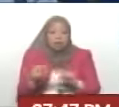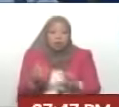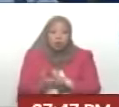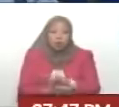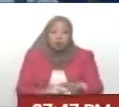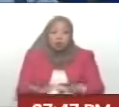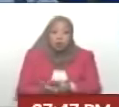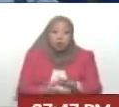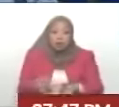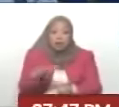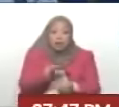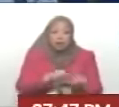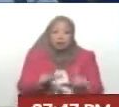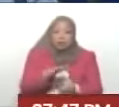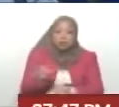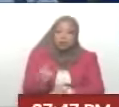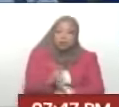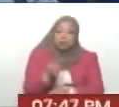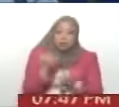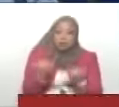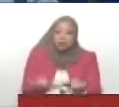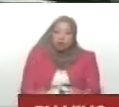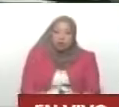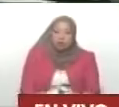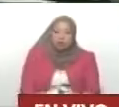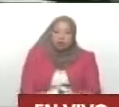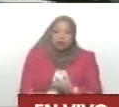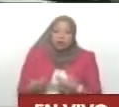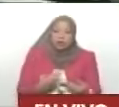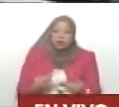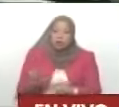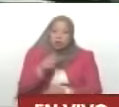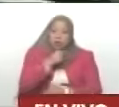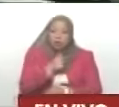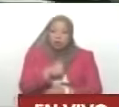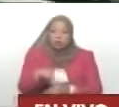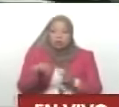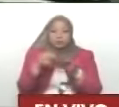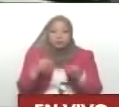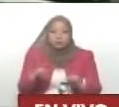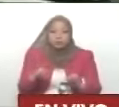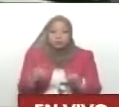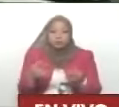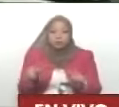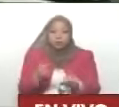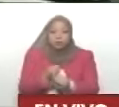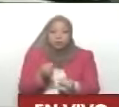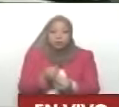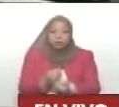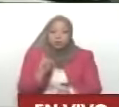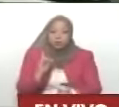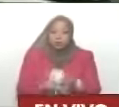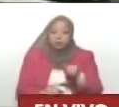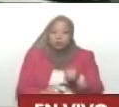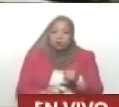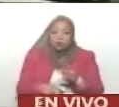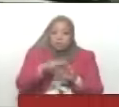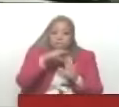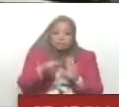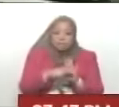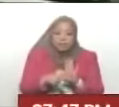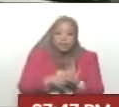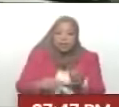no hay argumentación ninguna que relacione la supuesta crisis de la que ellos hablan con las medidas